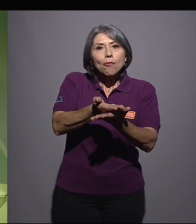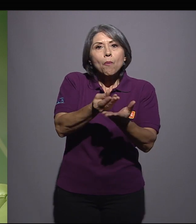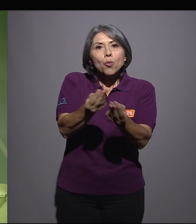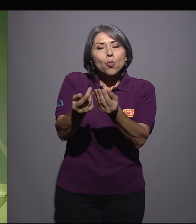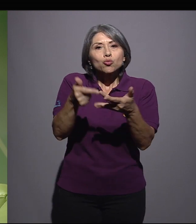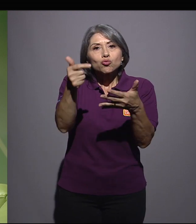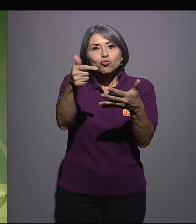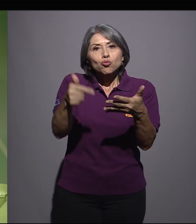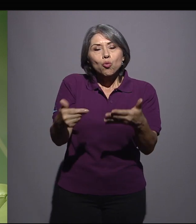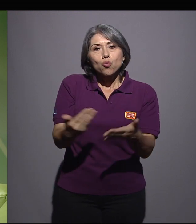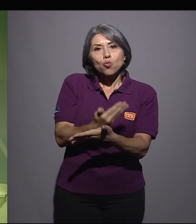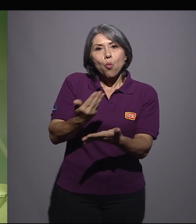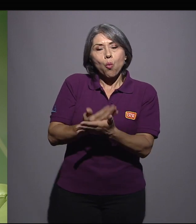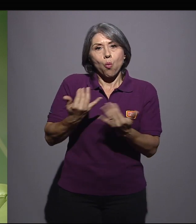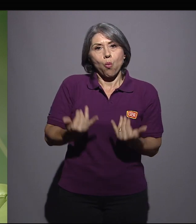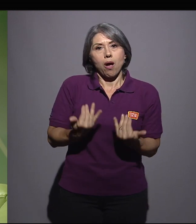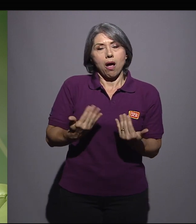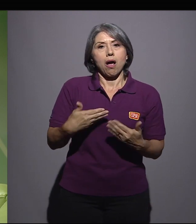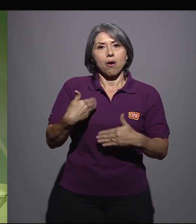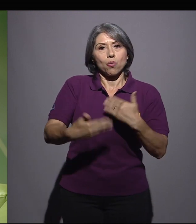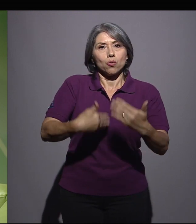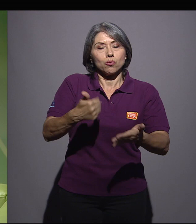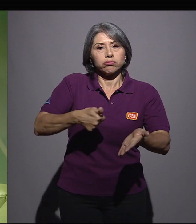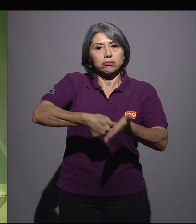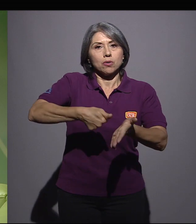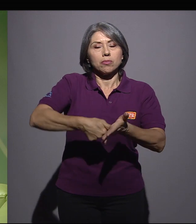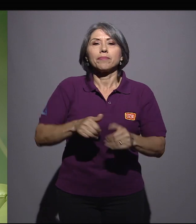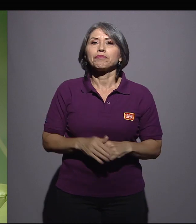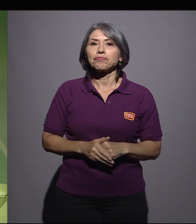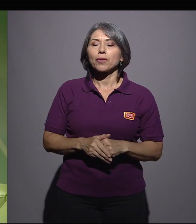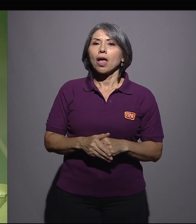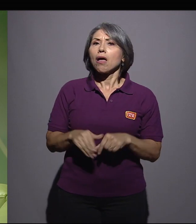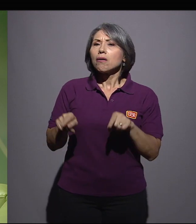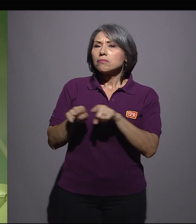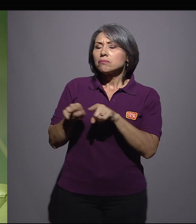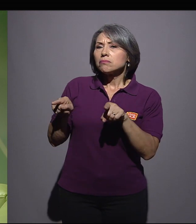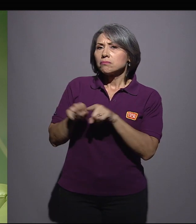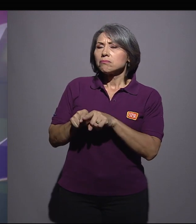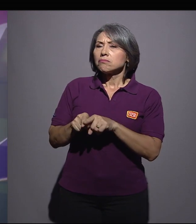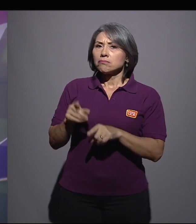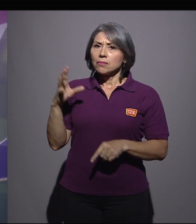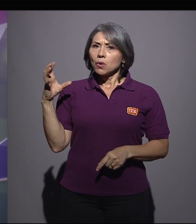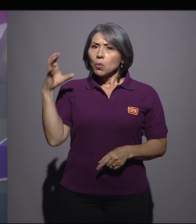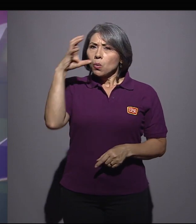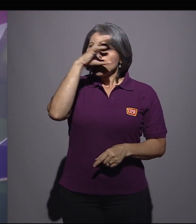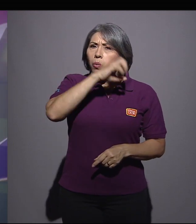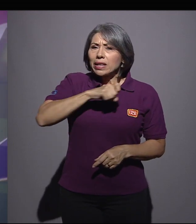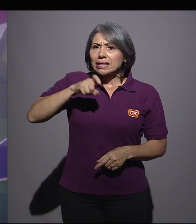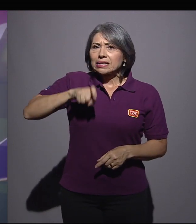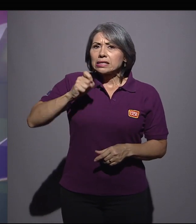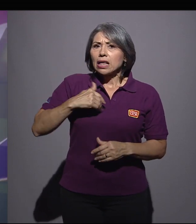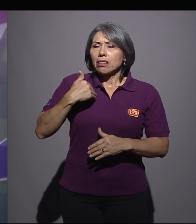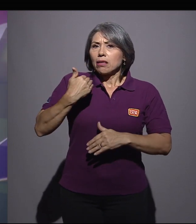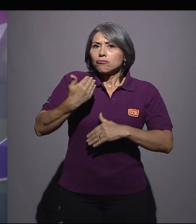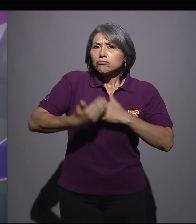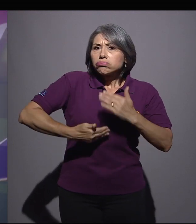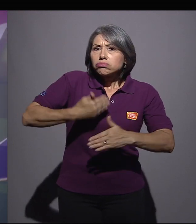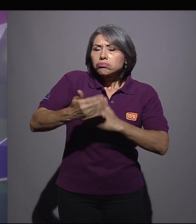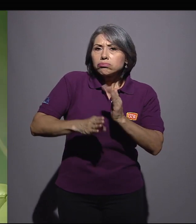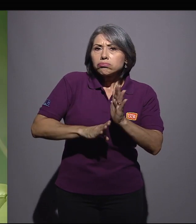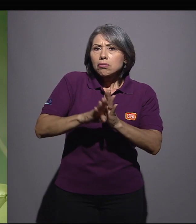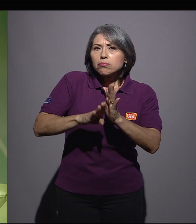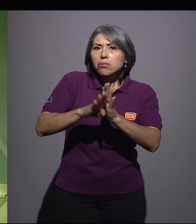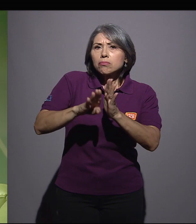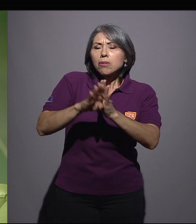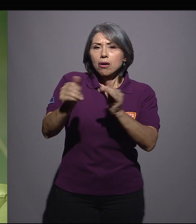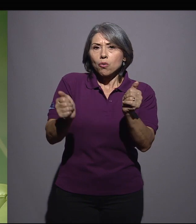en este proceso. Doña Alejandra, ¿cómo se ha detectado también la necesidad de ir evolucionando con estos apoyos,